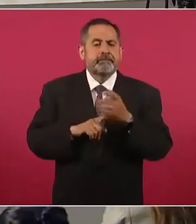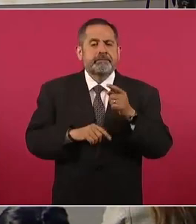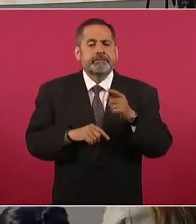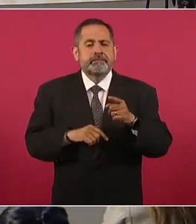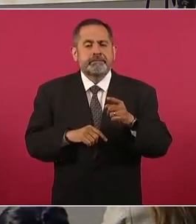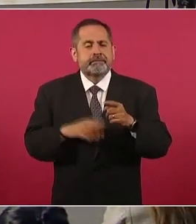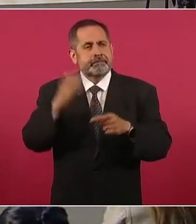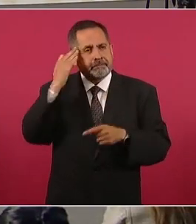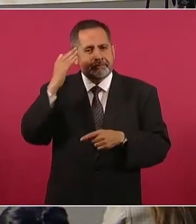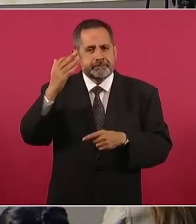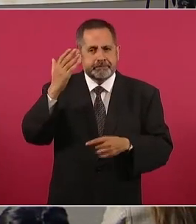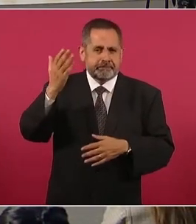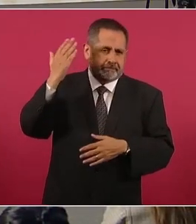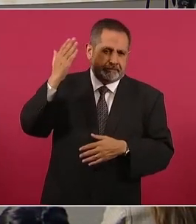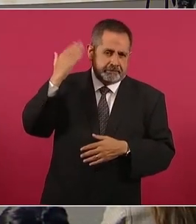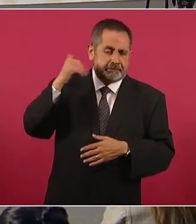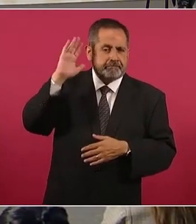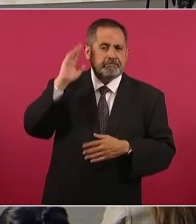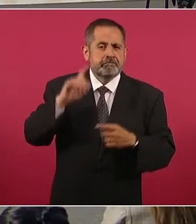en los tiempos